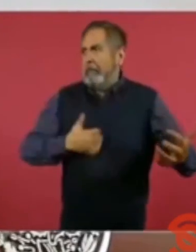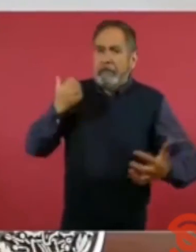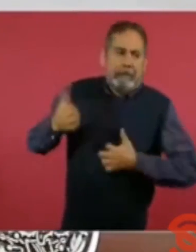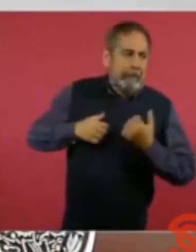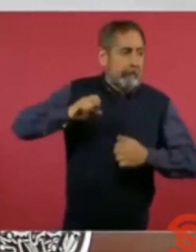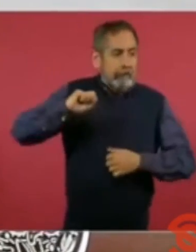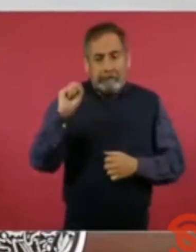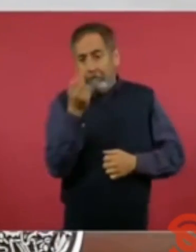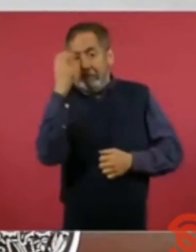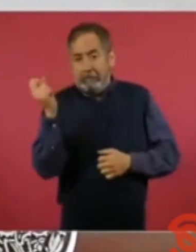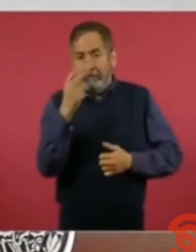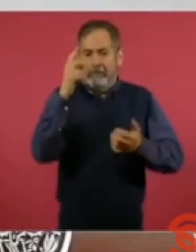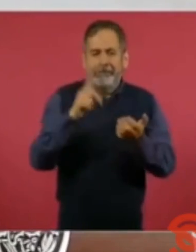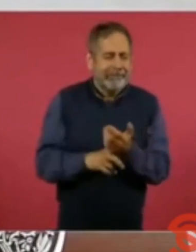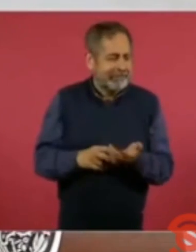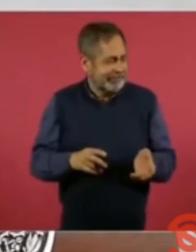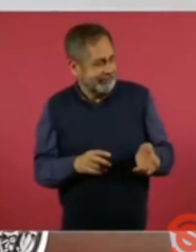Es juicio práctico.